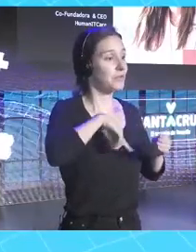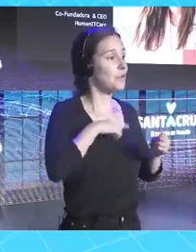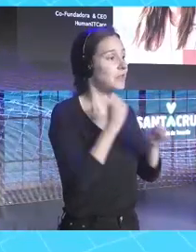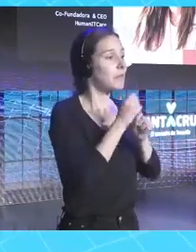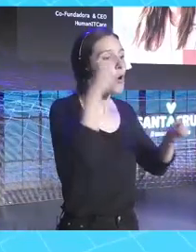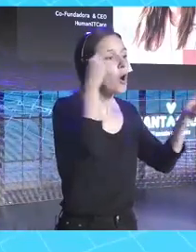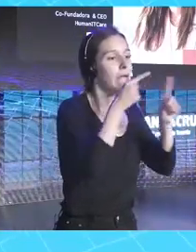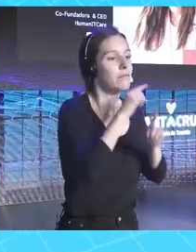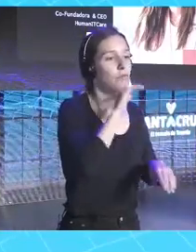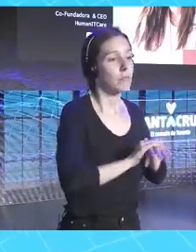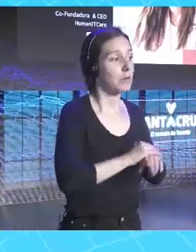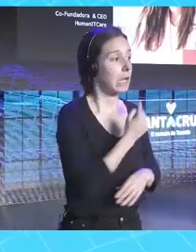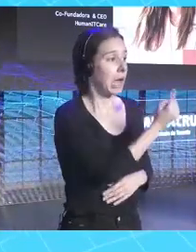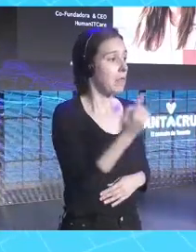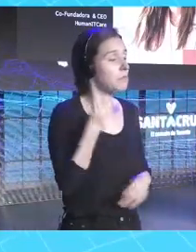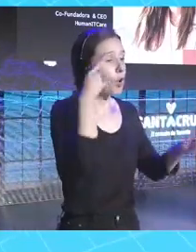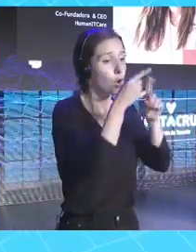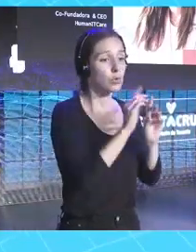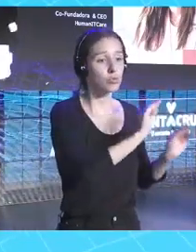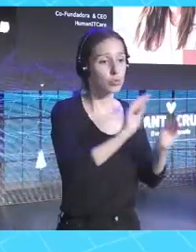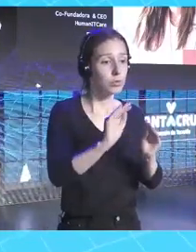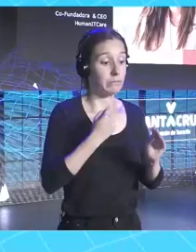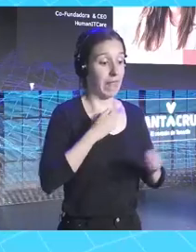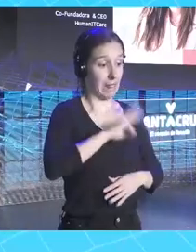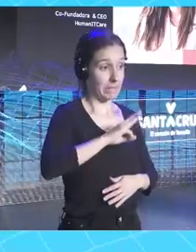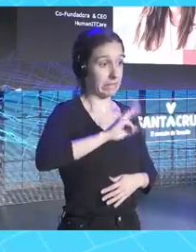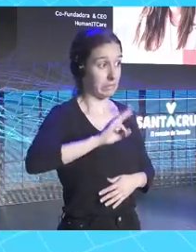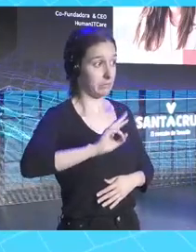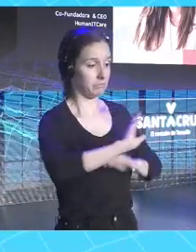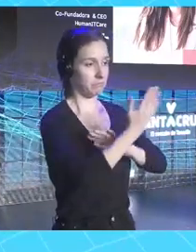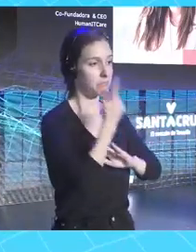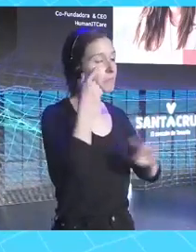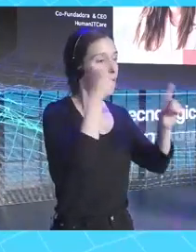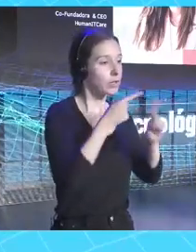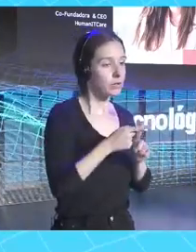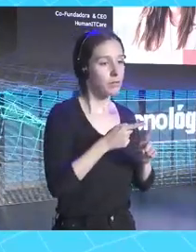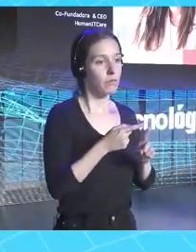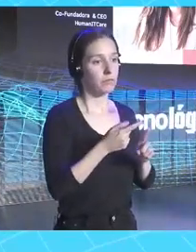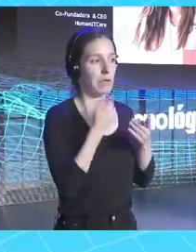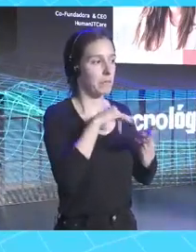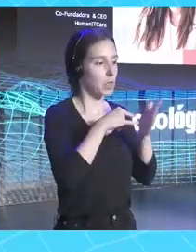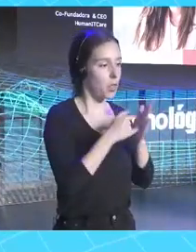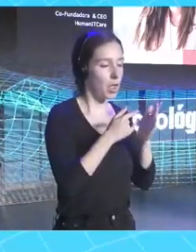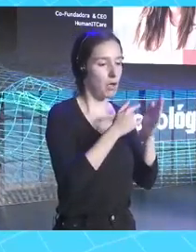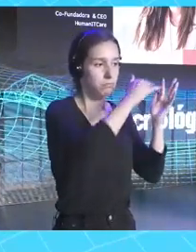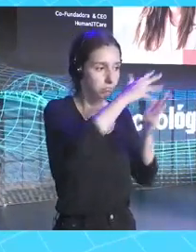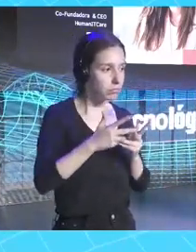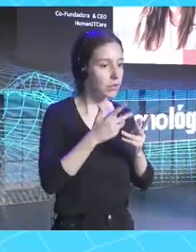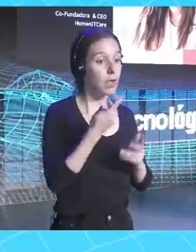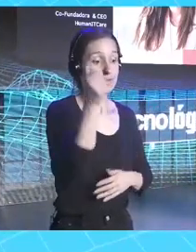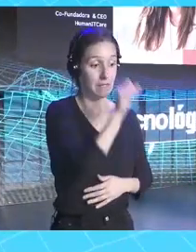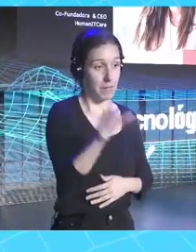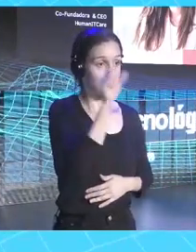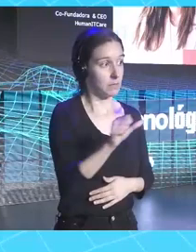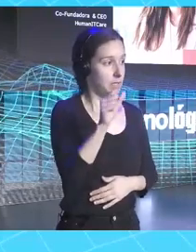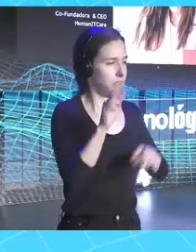uno tiene sus objetivos y cada trimestre se presentan esos objetivos y por metodologías Pues cada semana se van